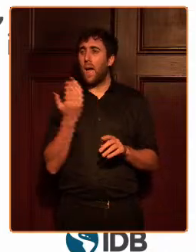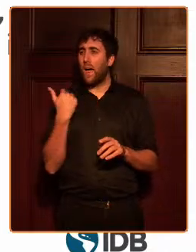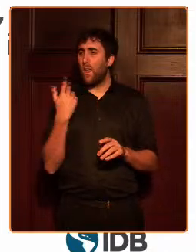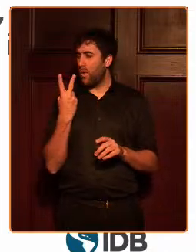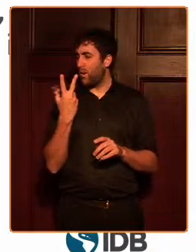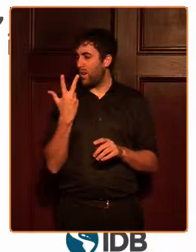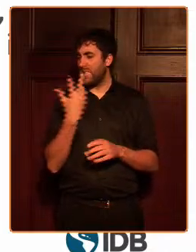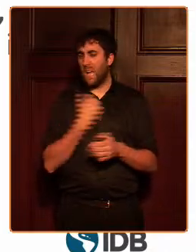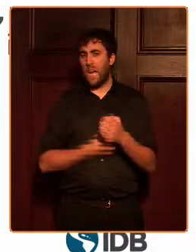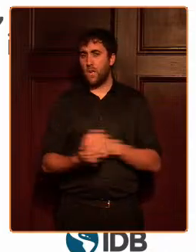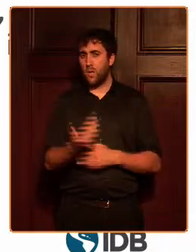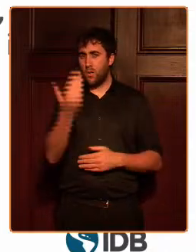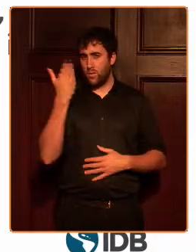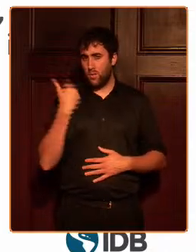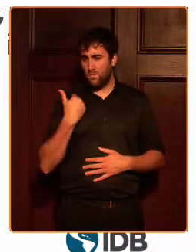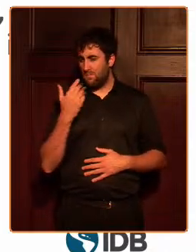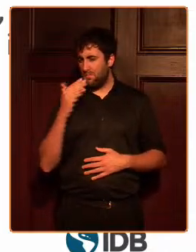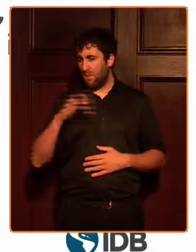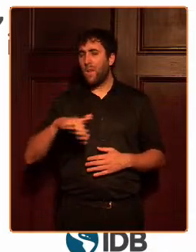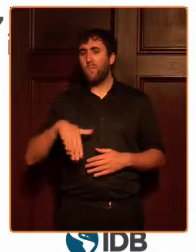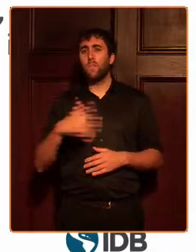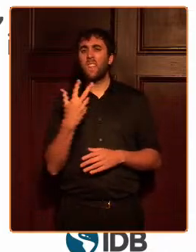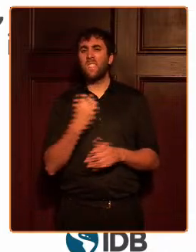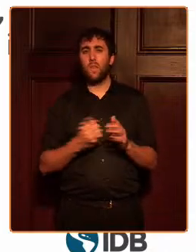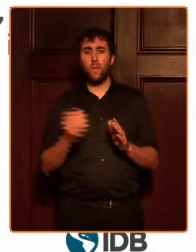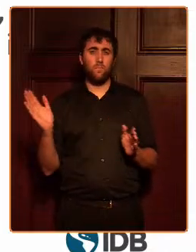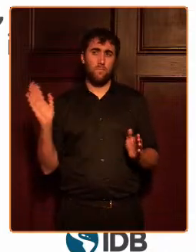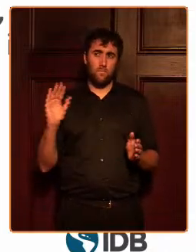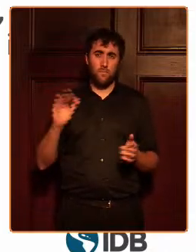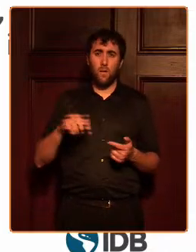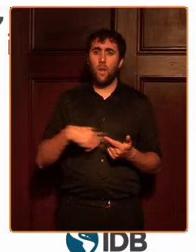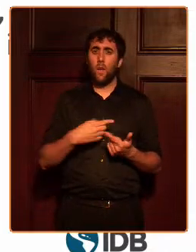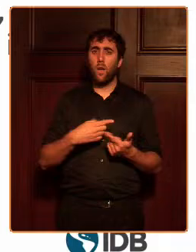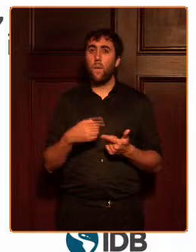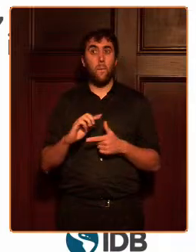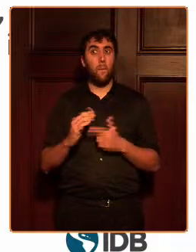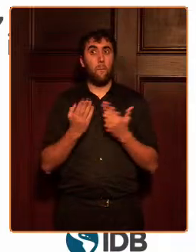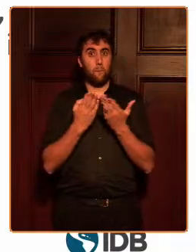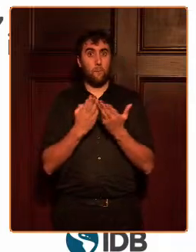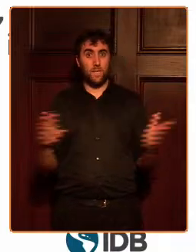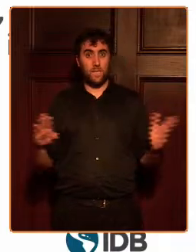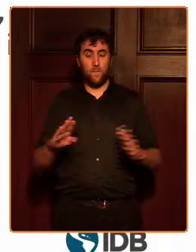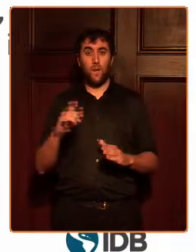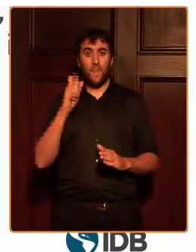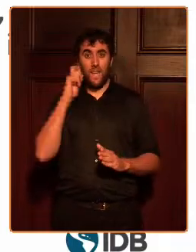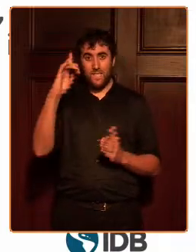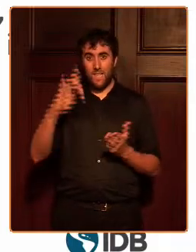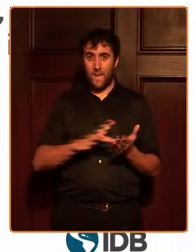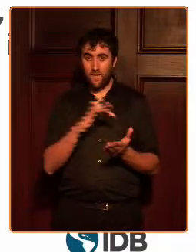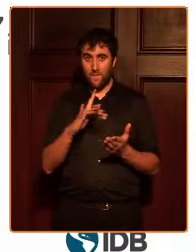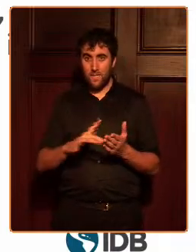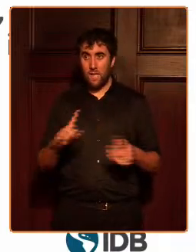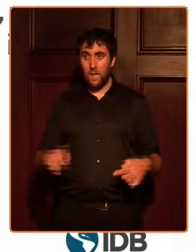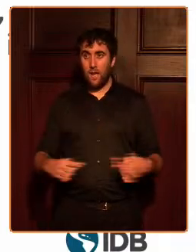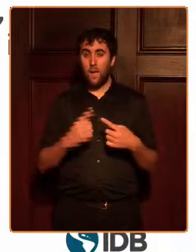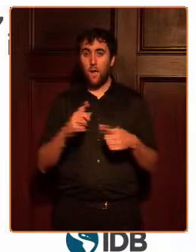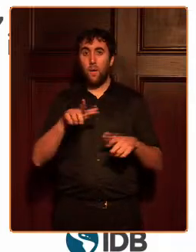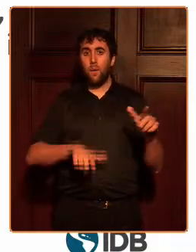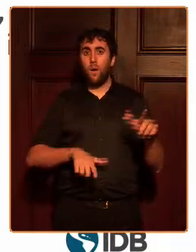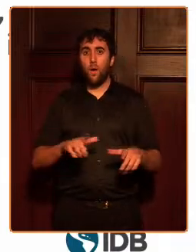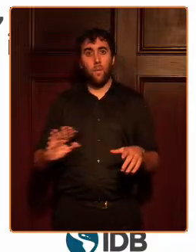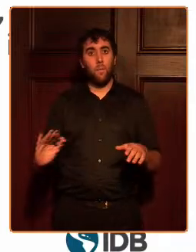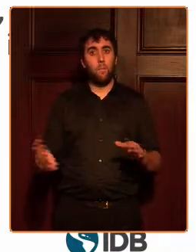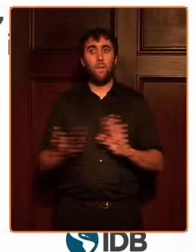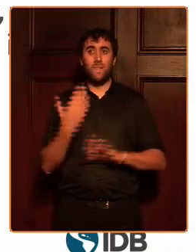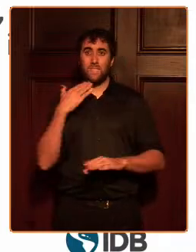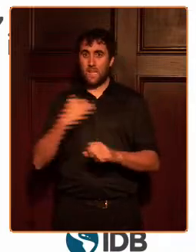años básicamente, un poco menos de 3 años, en las primeras versiones de la inteligencia artificial generativa, los usos dominantes eran para trabajo,